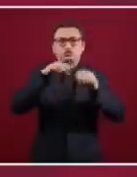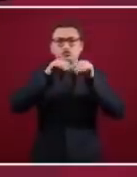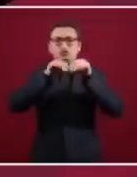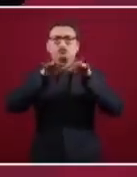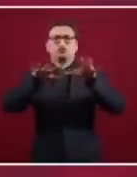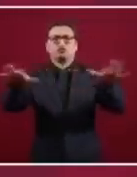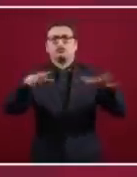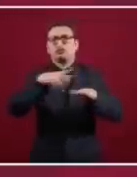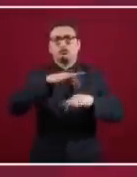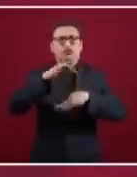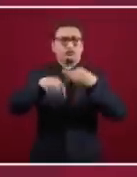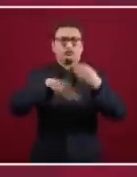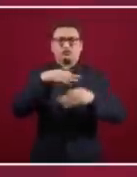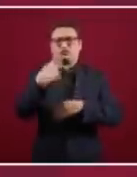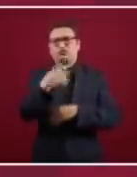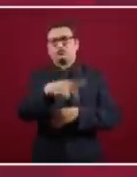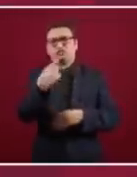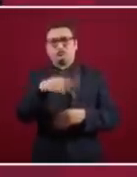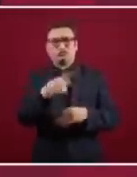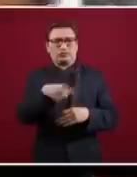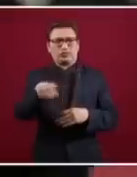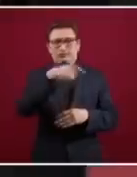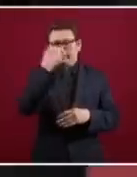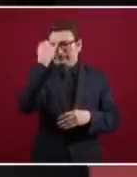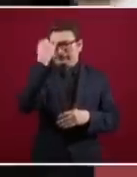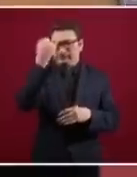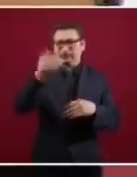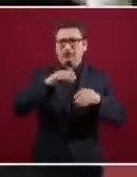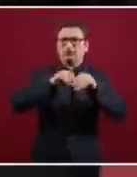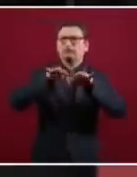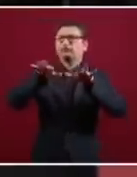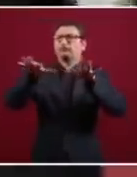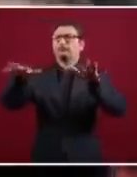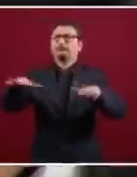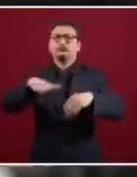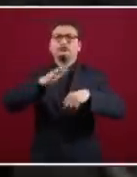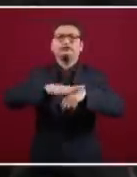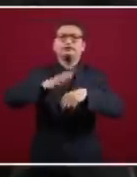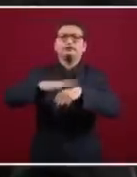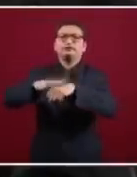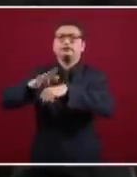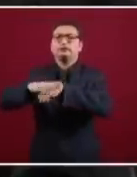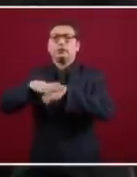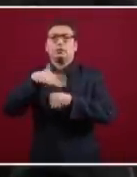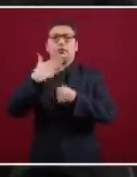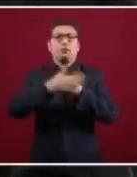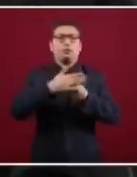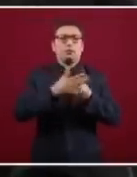información para hacernos creer que la privatización era la panacea